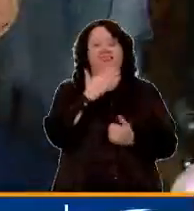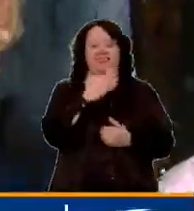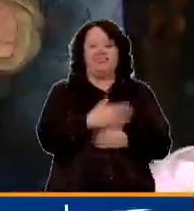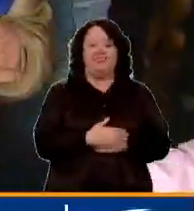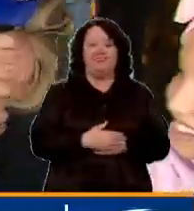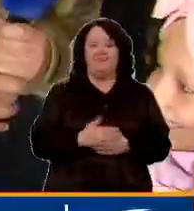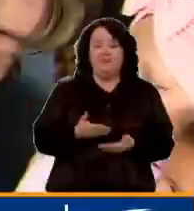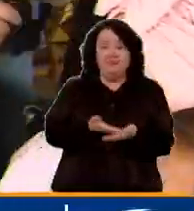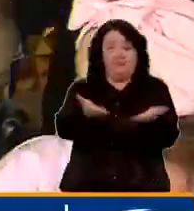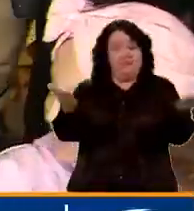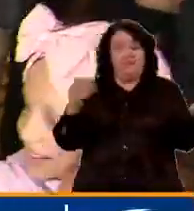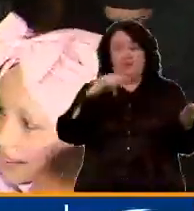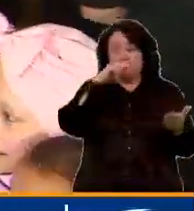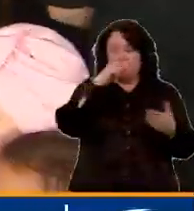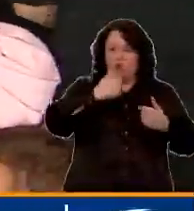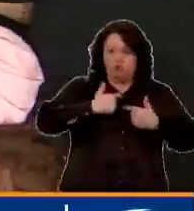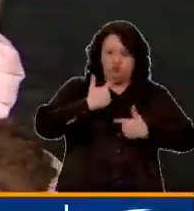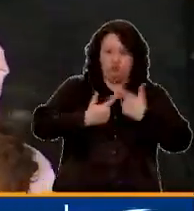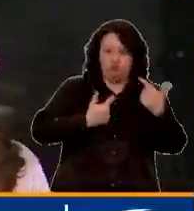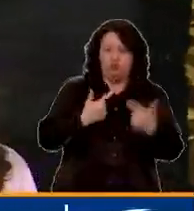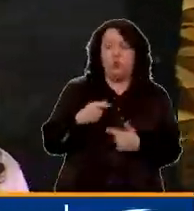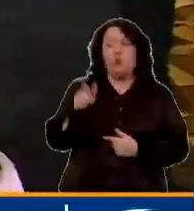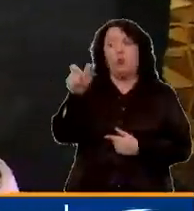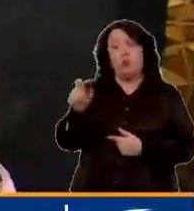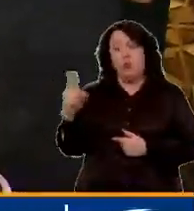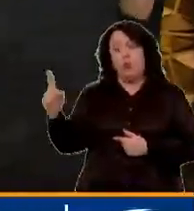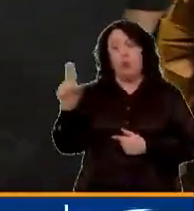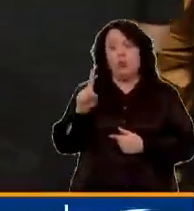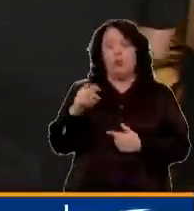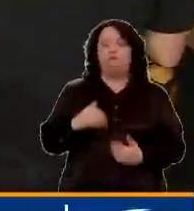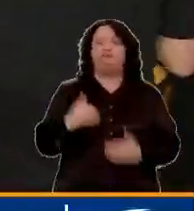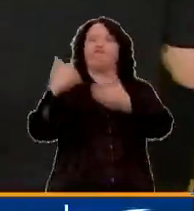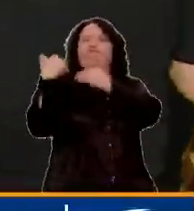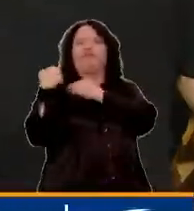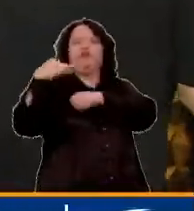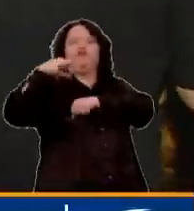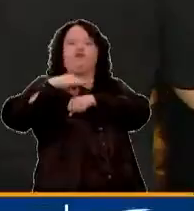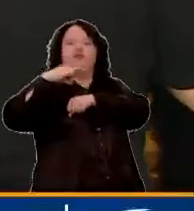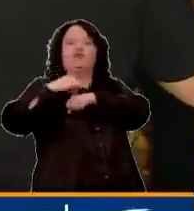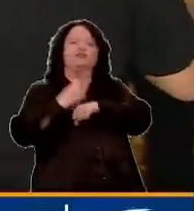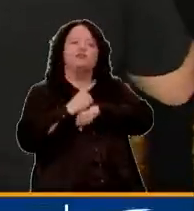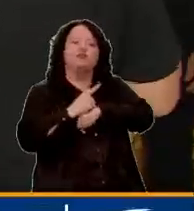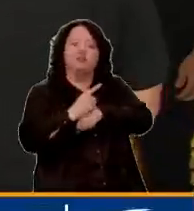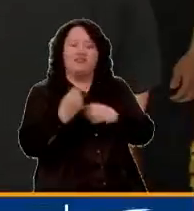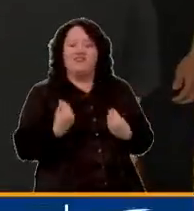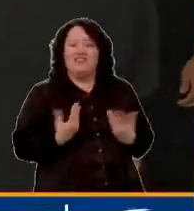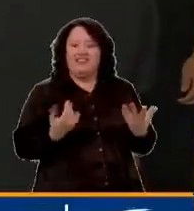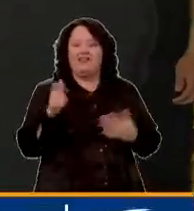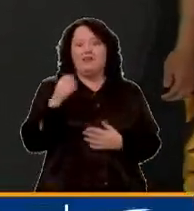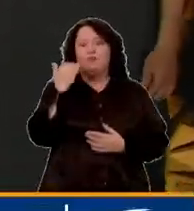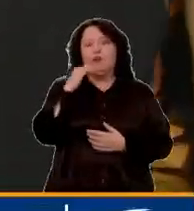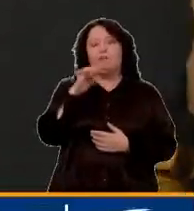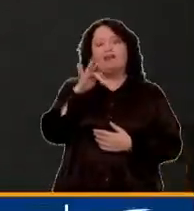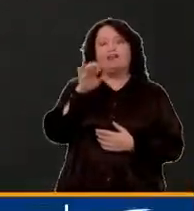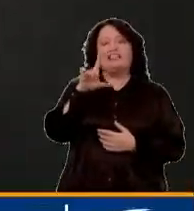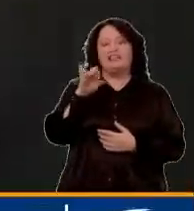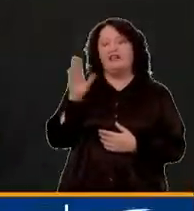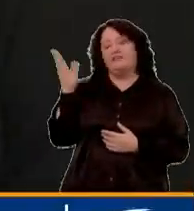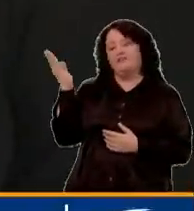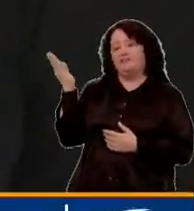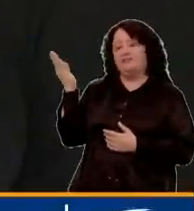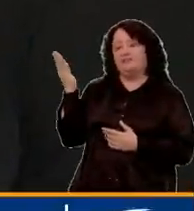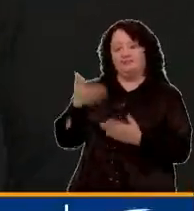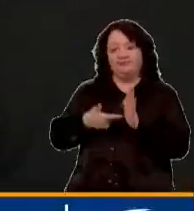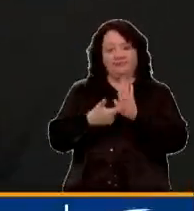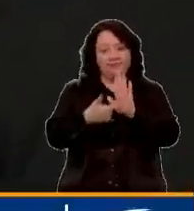niños son unos guerreros, hay una guerrera en especial que es la encargada de la Fundación Segundos de Vida. Ella es Patricia y se las quiero presentar precisamente,